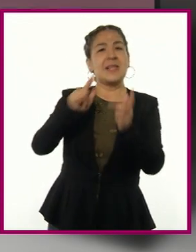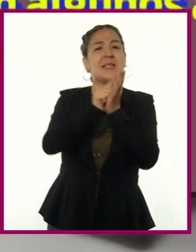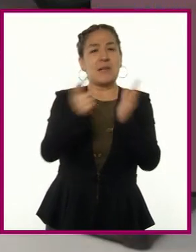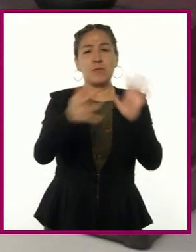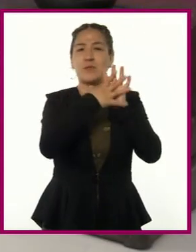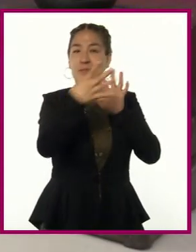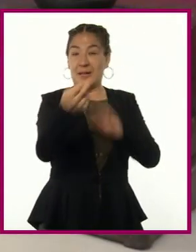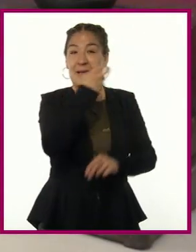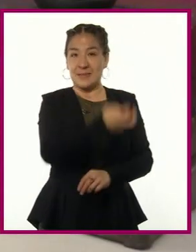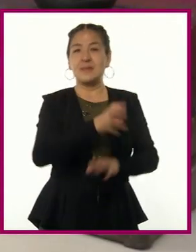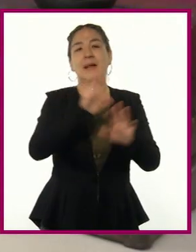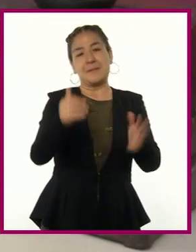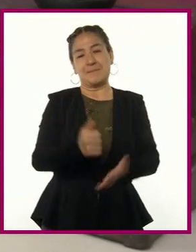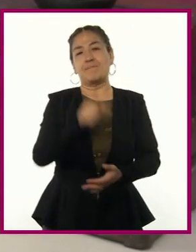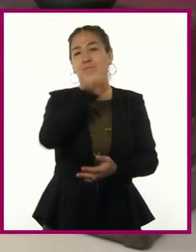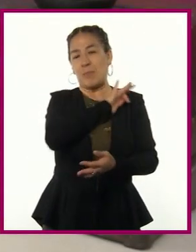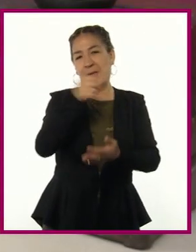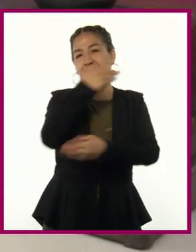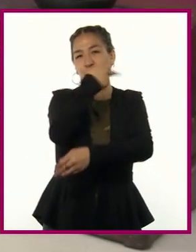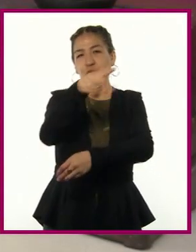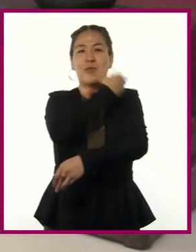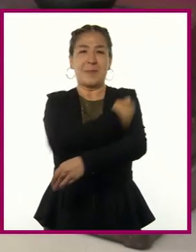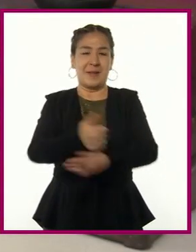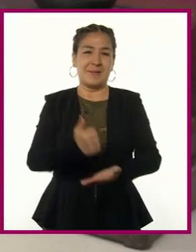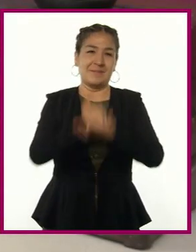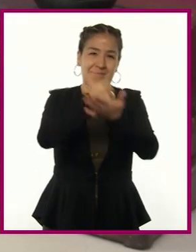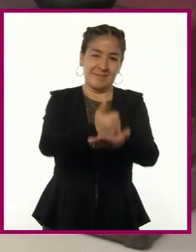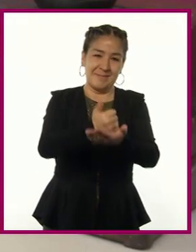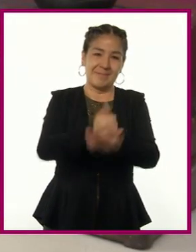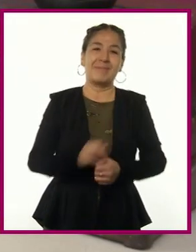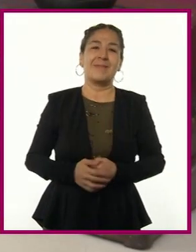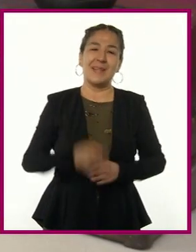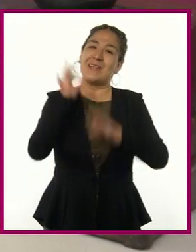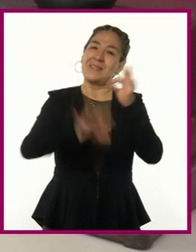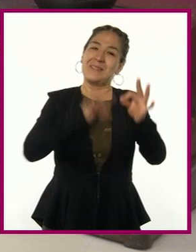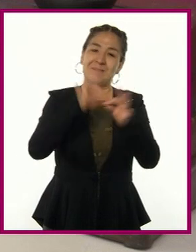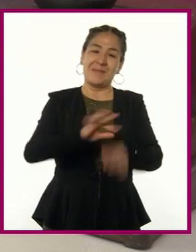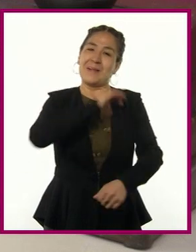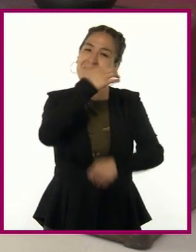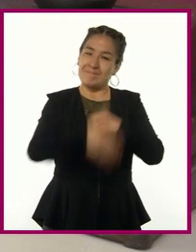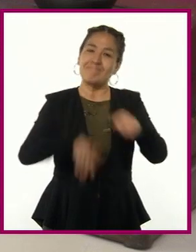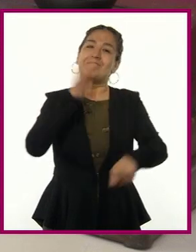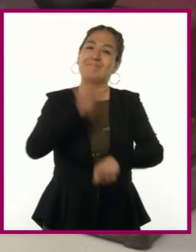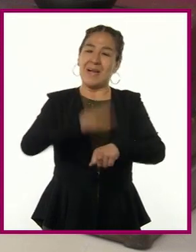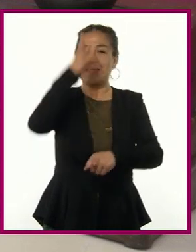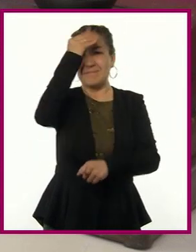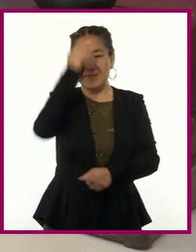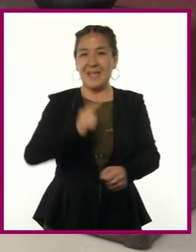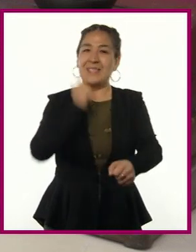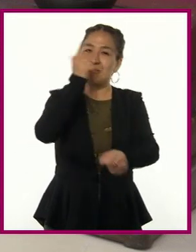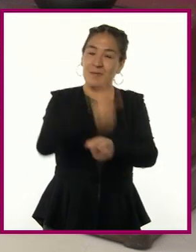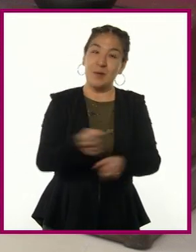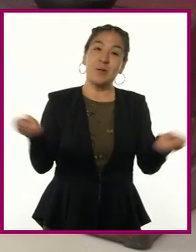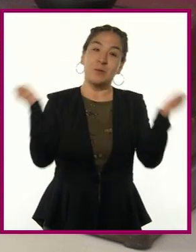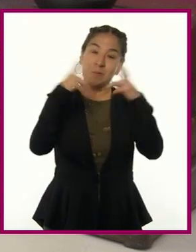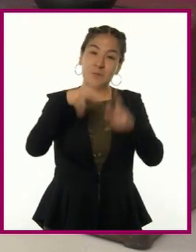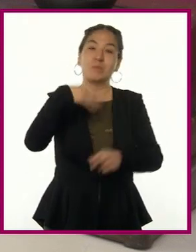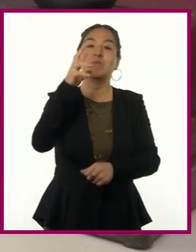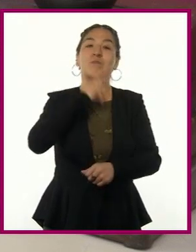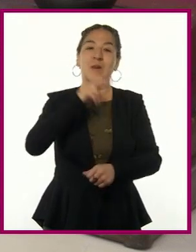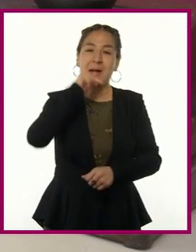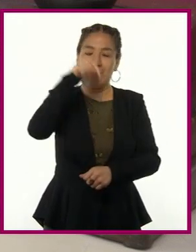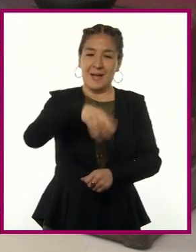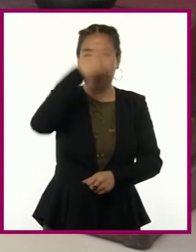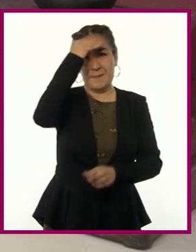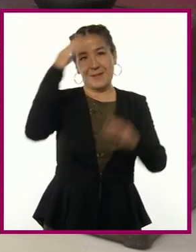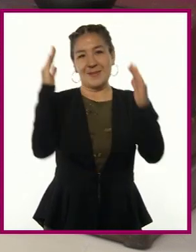sus familiares. ¡Listo! Terminamos. Pero aún nos queda mucho por explorar y descubrir. Así que nos vemos pronto aquí en